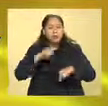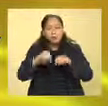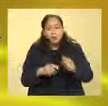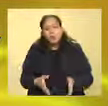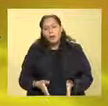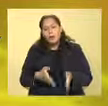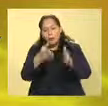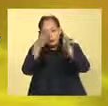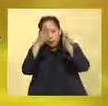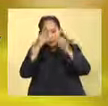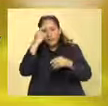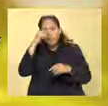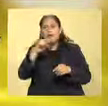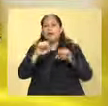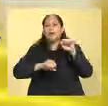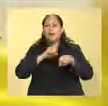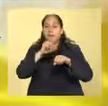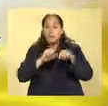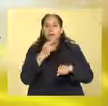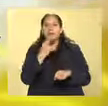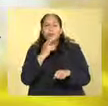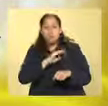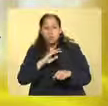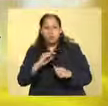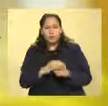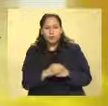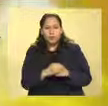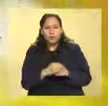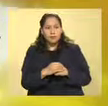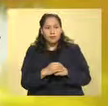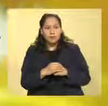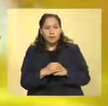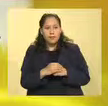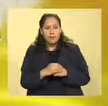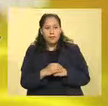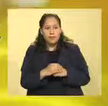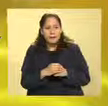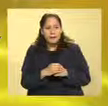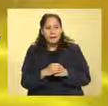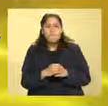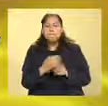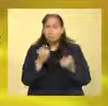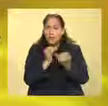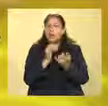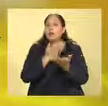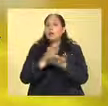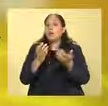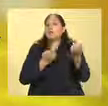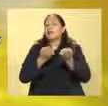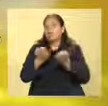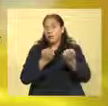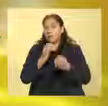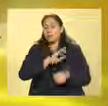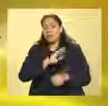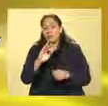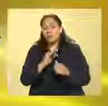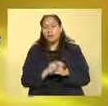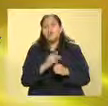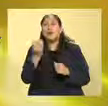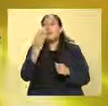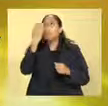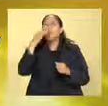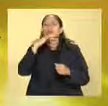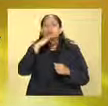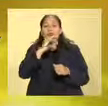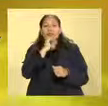carriles destinados a las bicicletas, entonces hay que utilizarlos. Hay que ejercicio, ¿no? Ah, no, claro, haces ejercicio, no